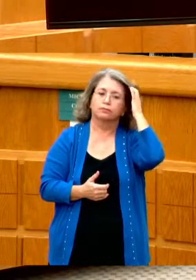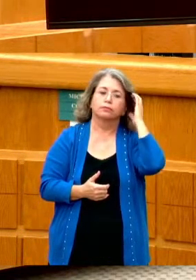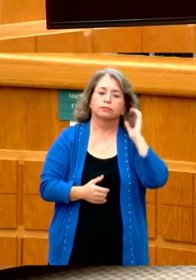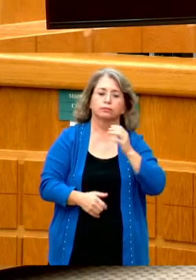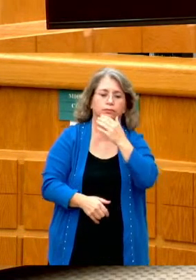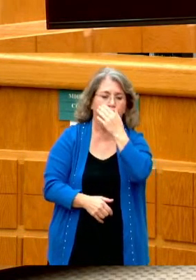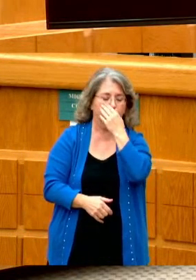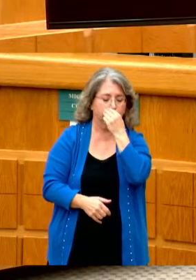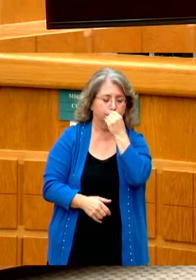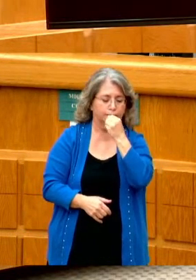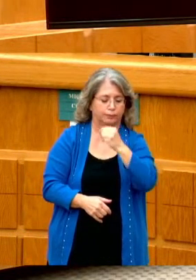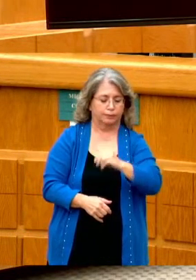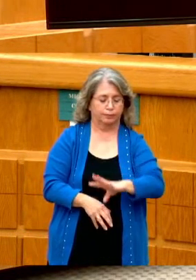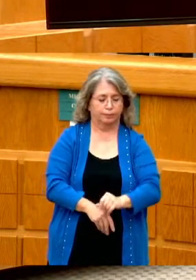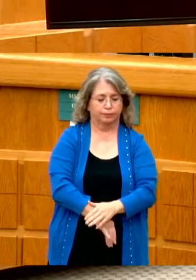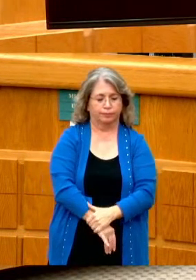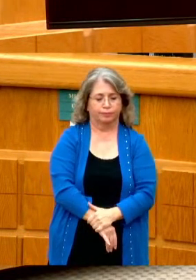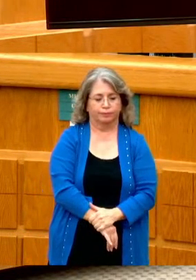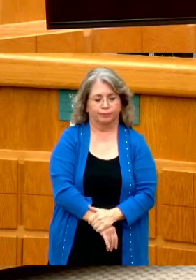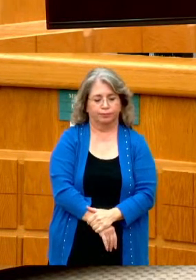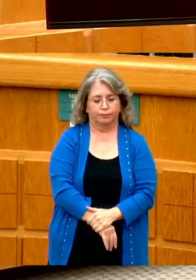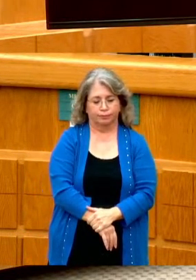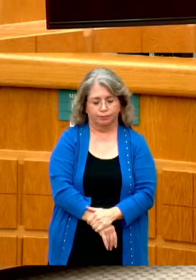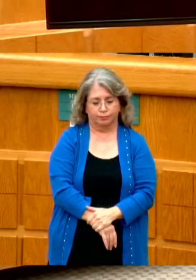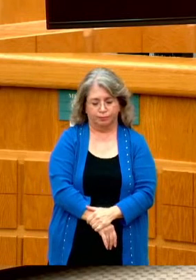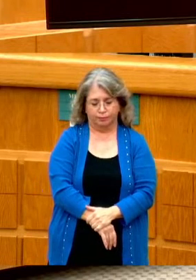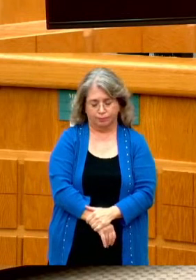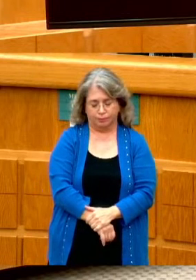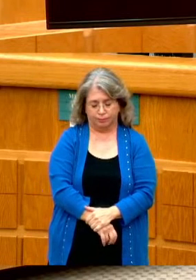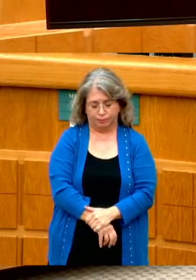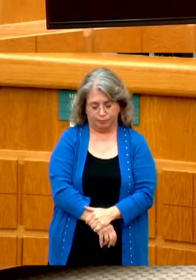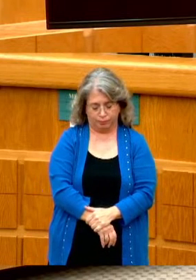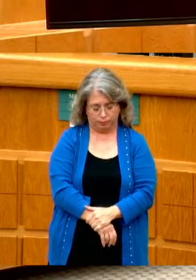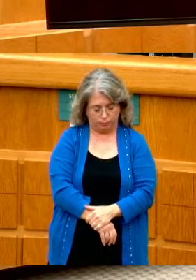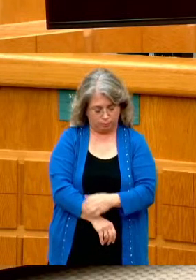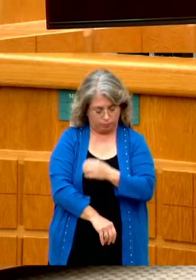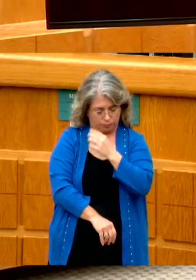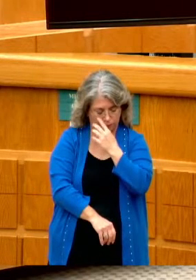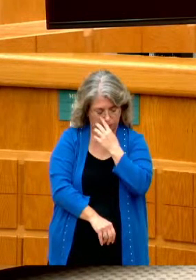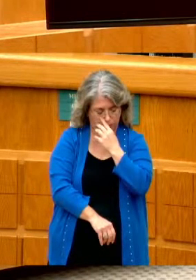vacunas COVID-19. Una lista se encuentra en el portal